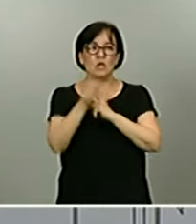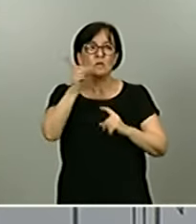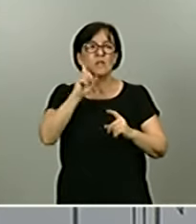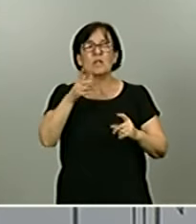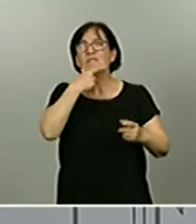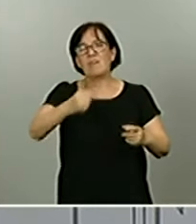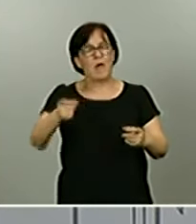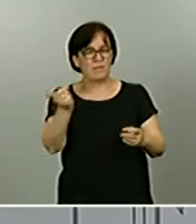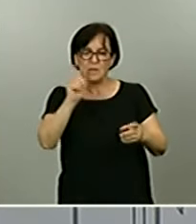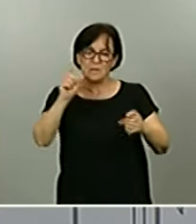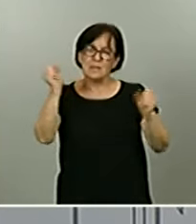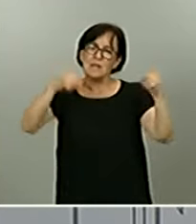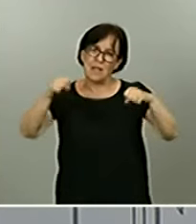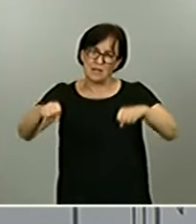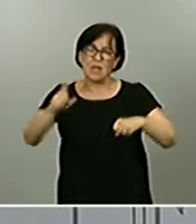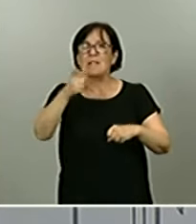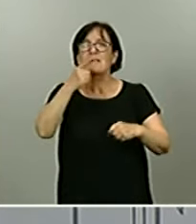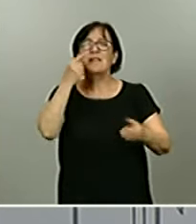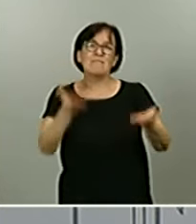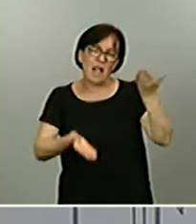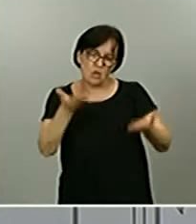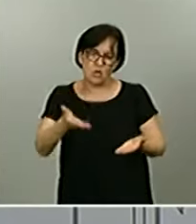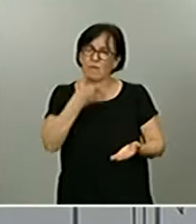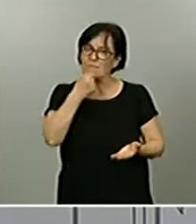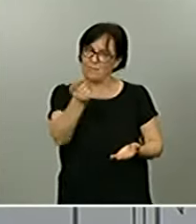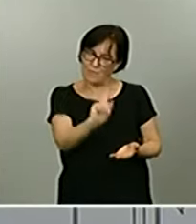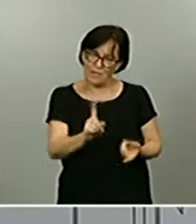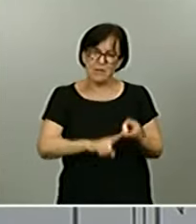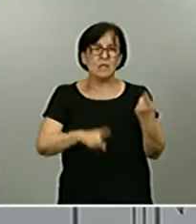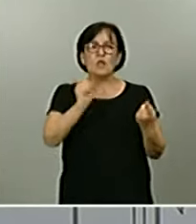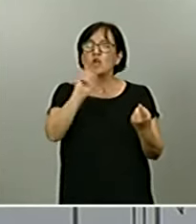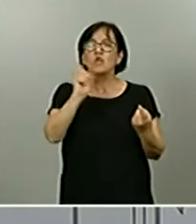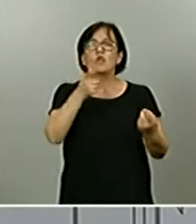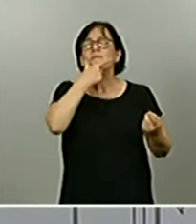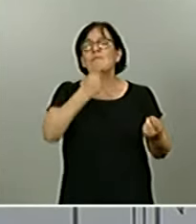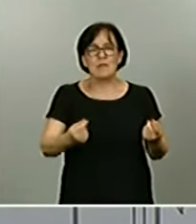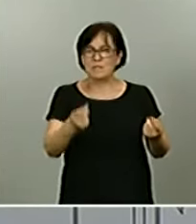sencillos de valorar y sobre todo no son nada sencillos de hacer operativos.